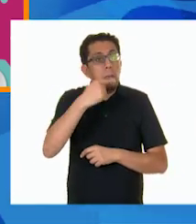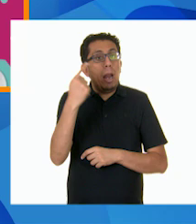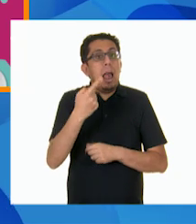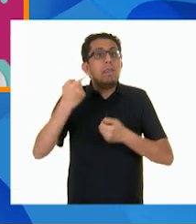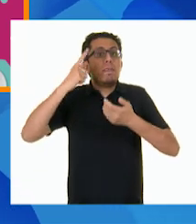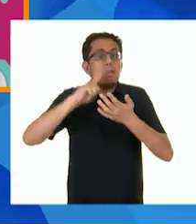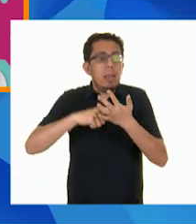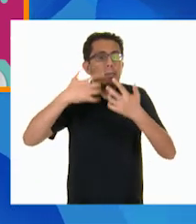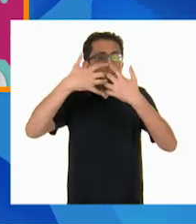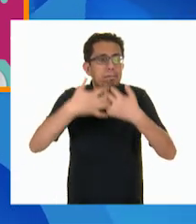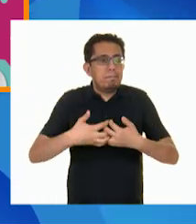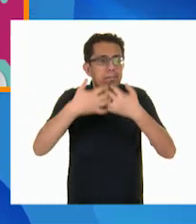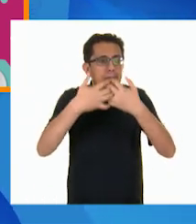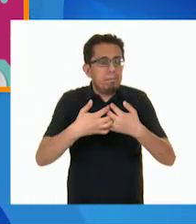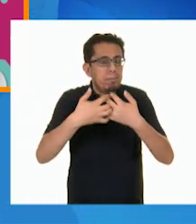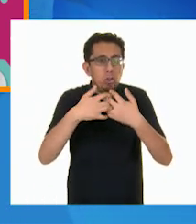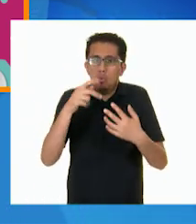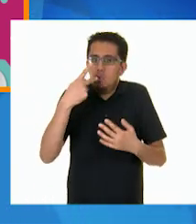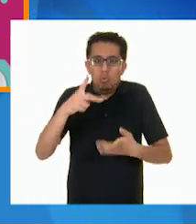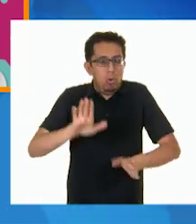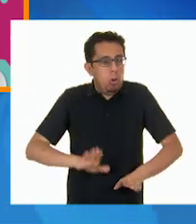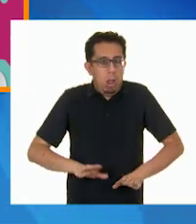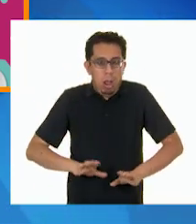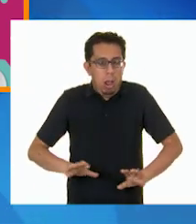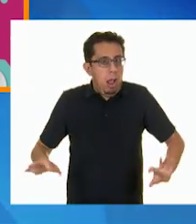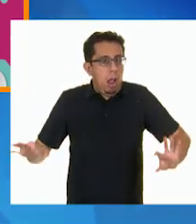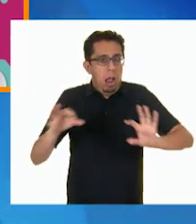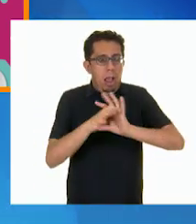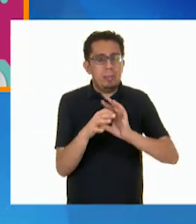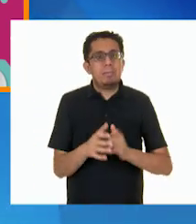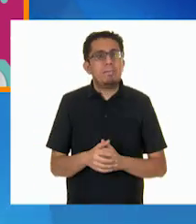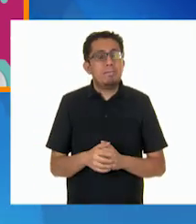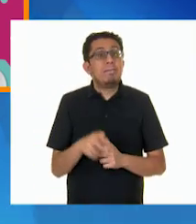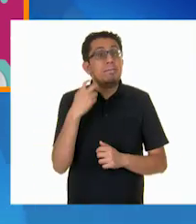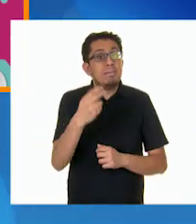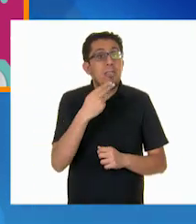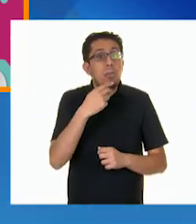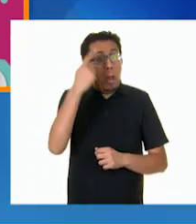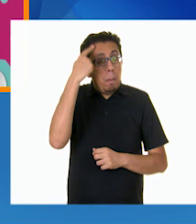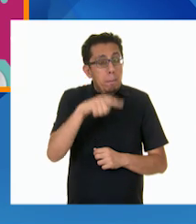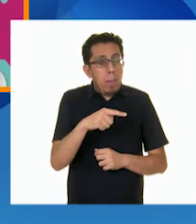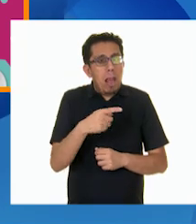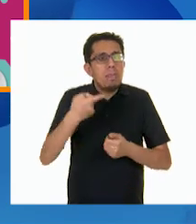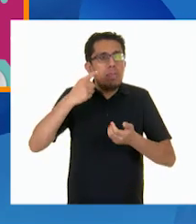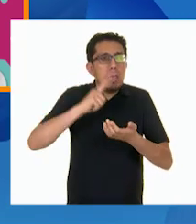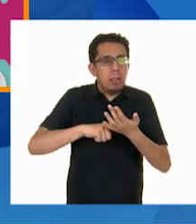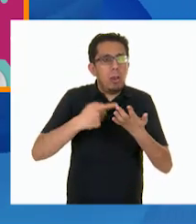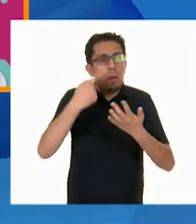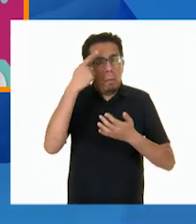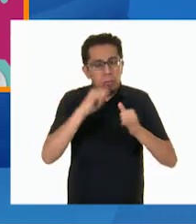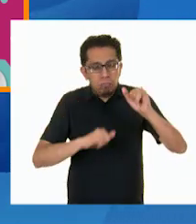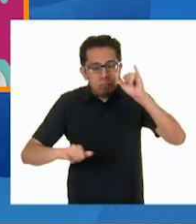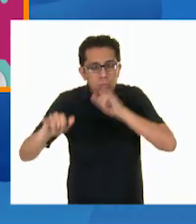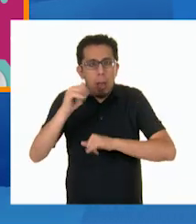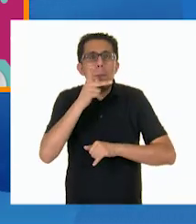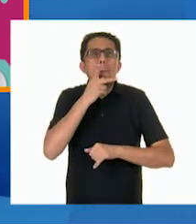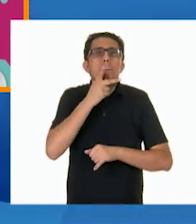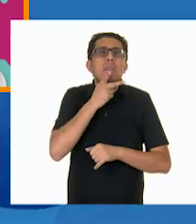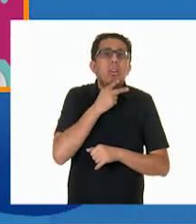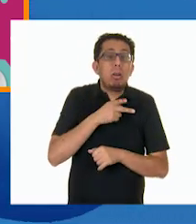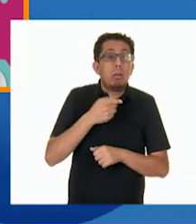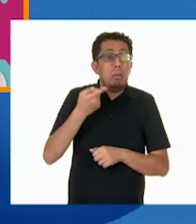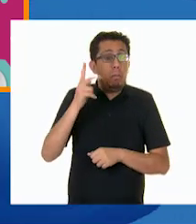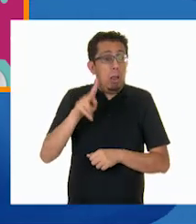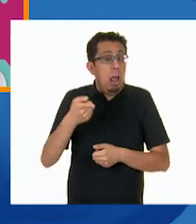industrial debido a sus características. Usualmente es empleado en plantas petroquímicas debido a los grandes niveles